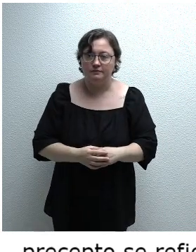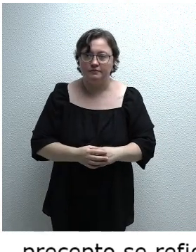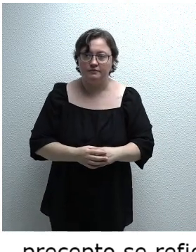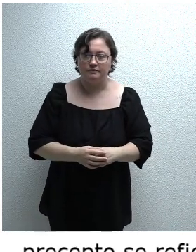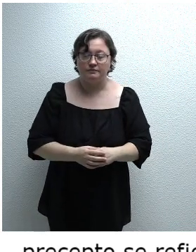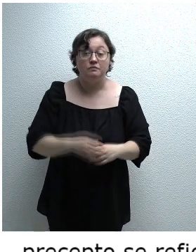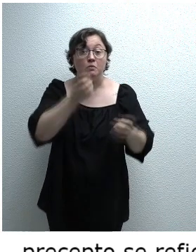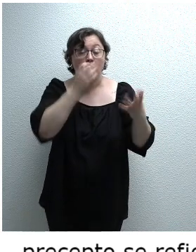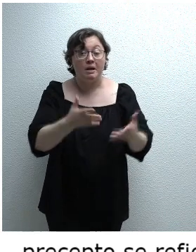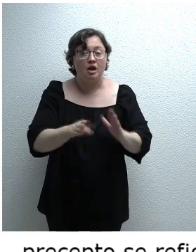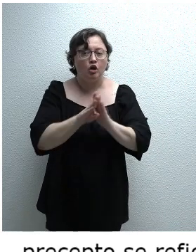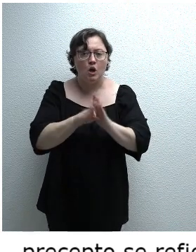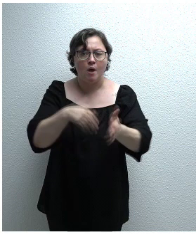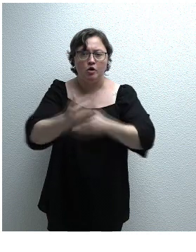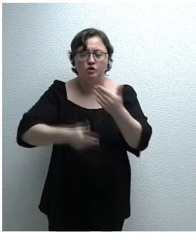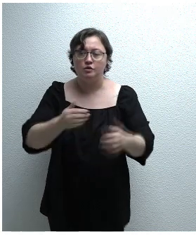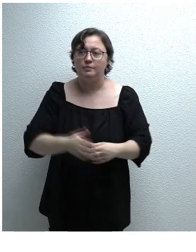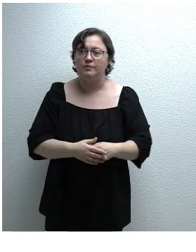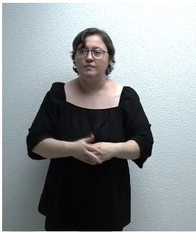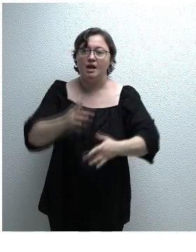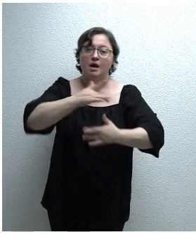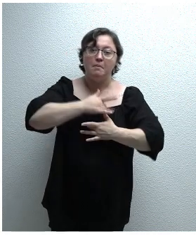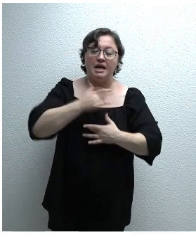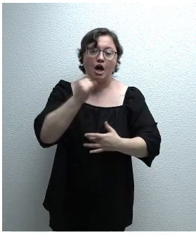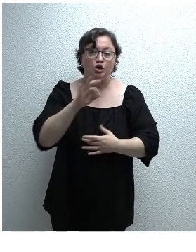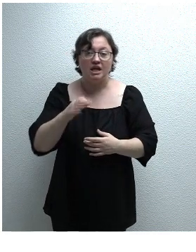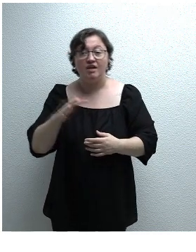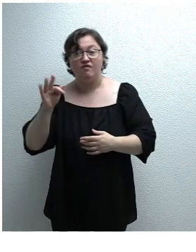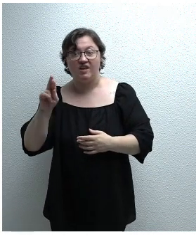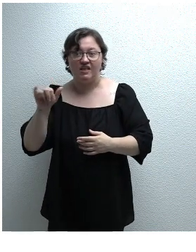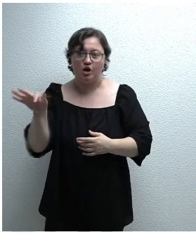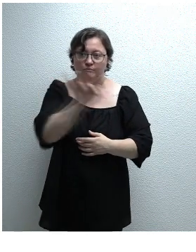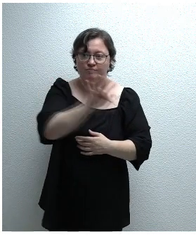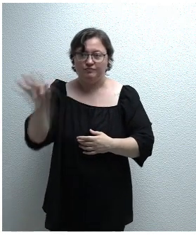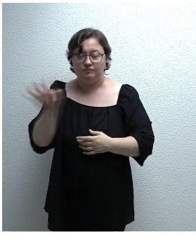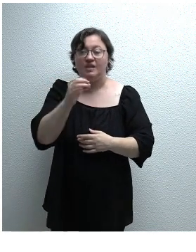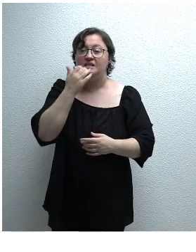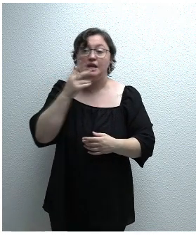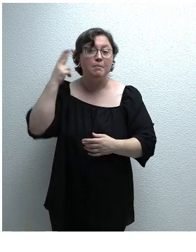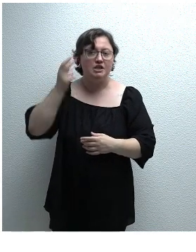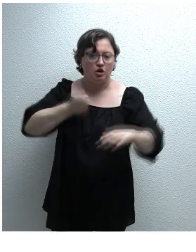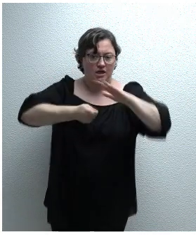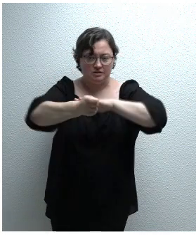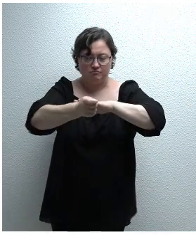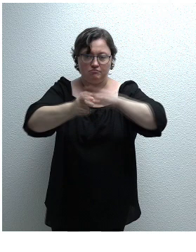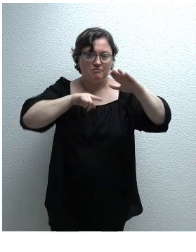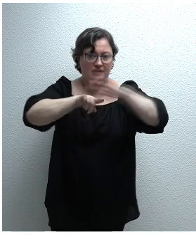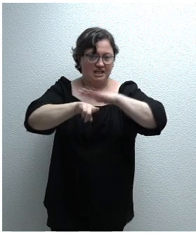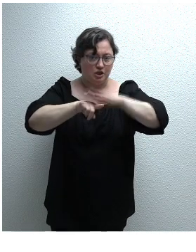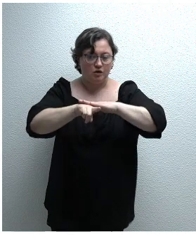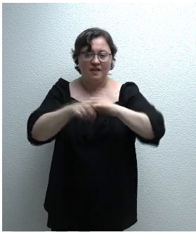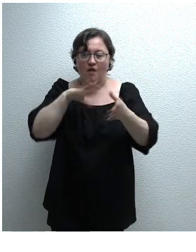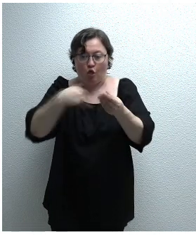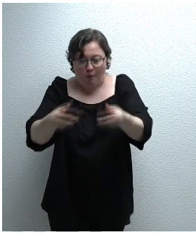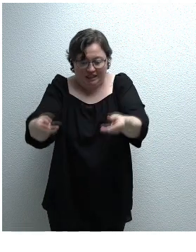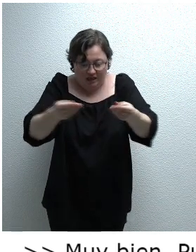Muy bien, pues seguimos yo creo que entre María José y Federico. Cuando tramitas una pensión y te piden entre la